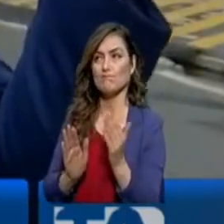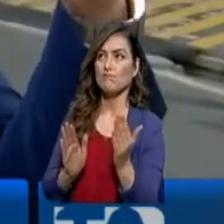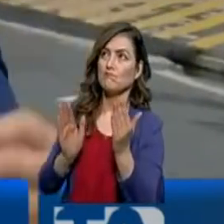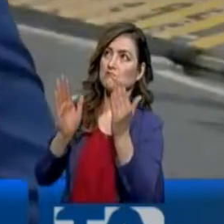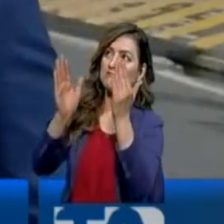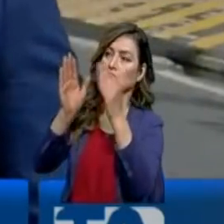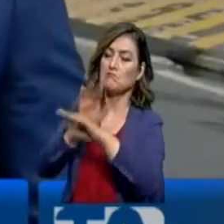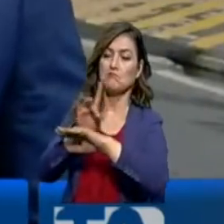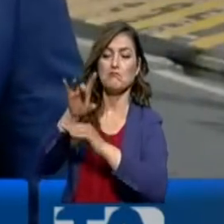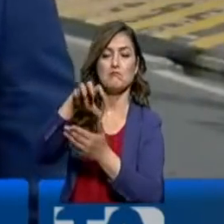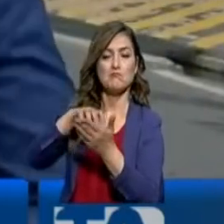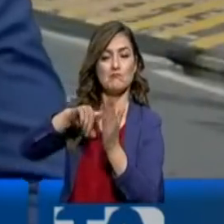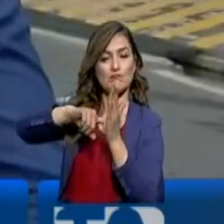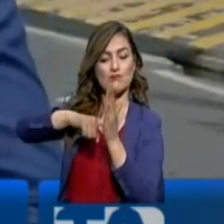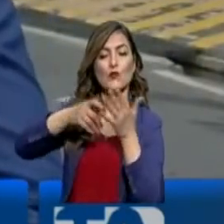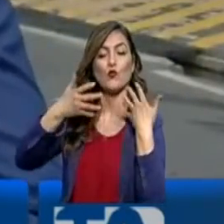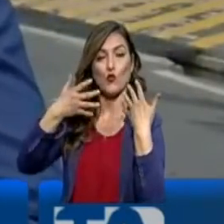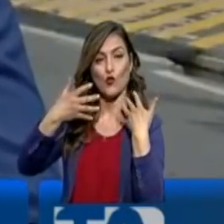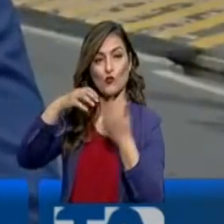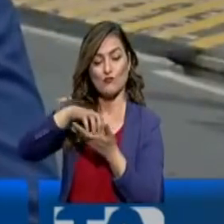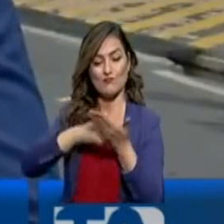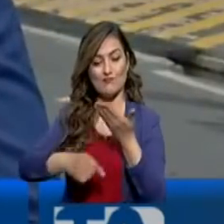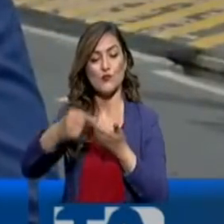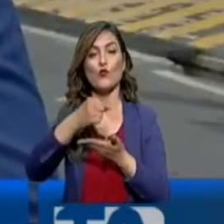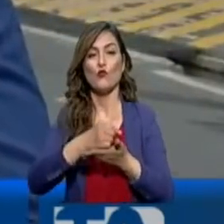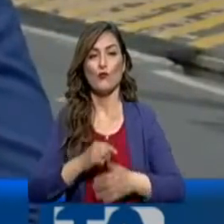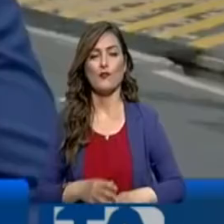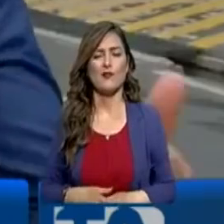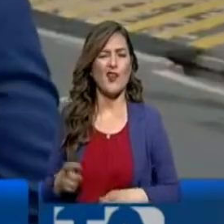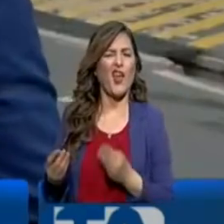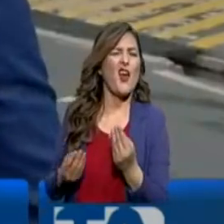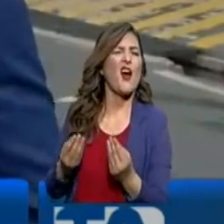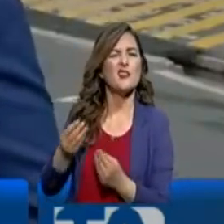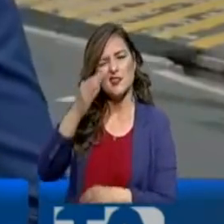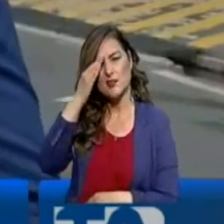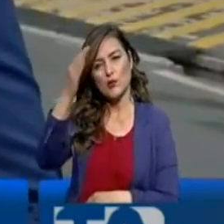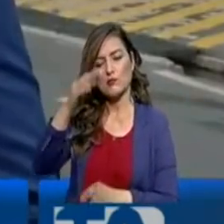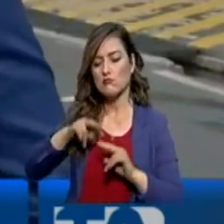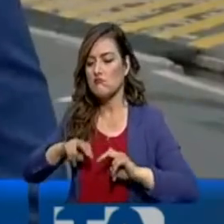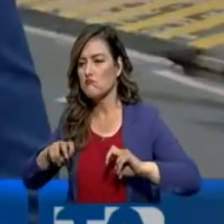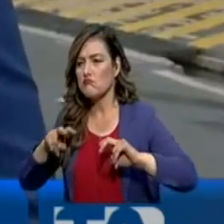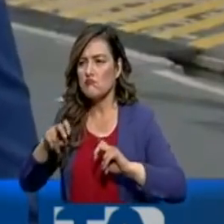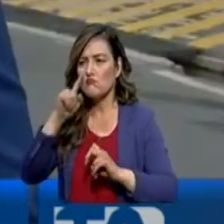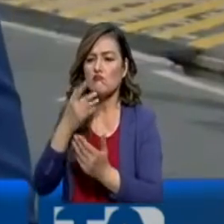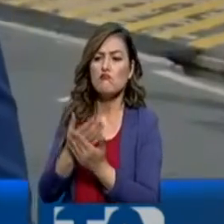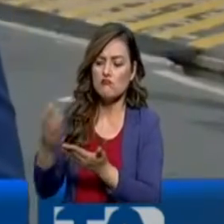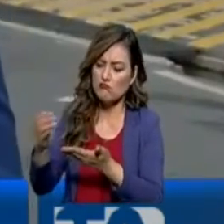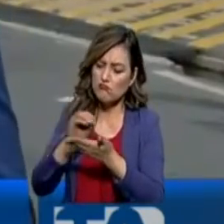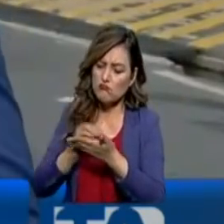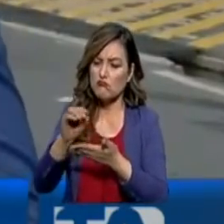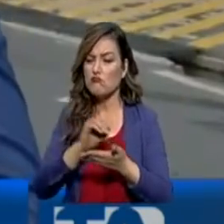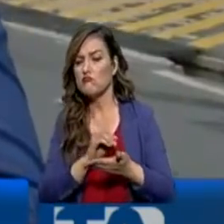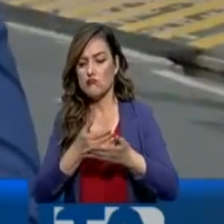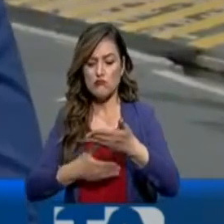de la Dirección Provincial de la Contraloría, aquí en la provincia del Guayas, levantando información, recabando evidencia por un caso de